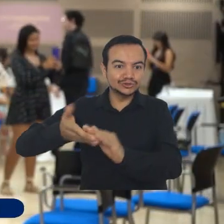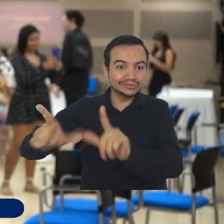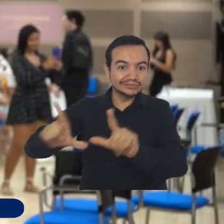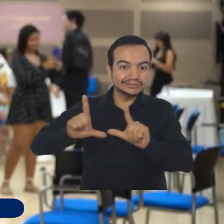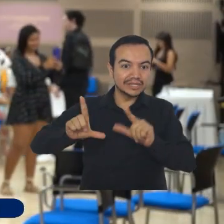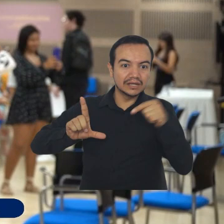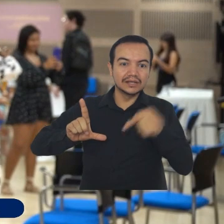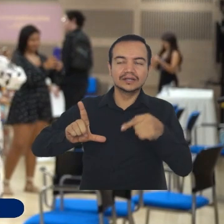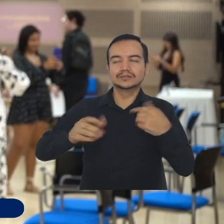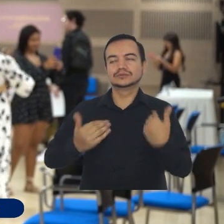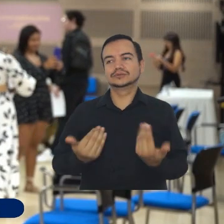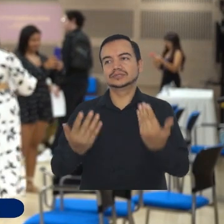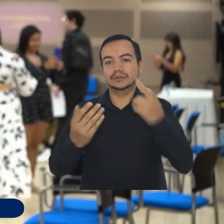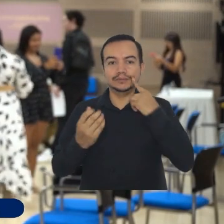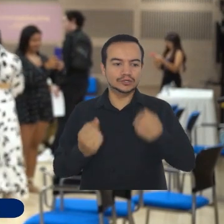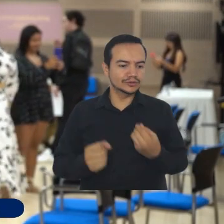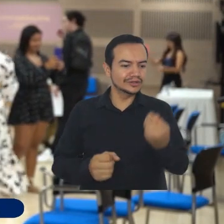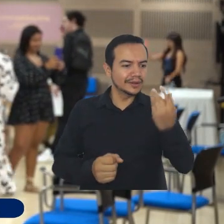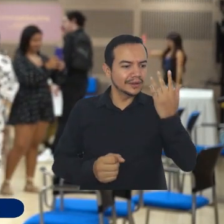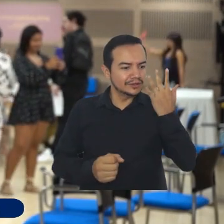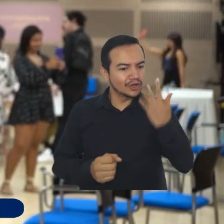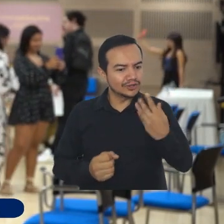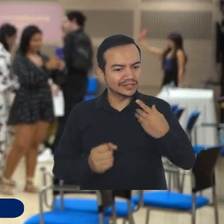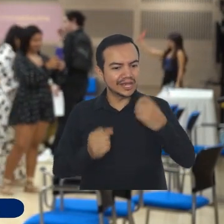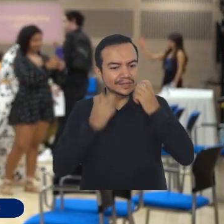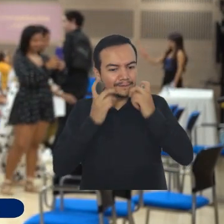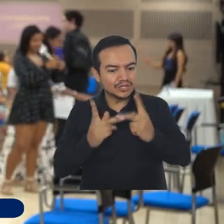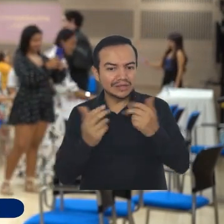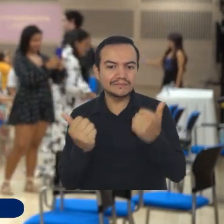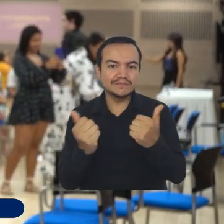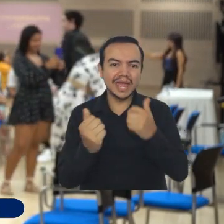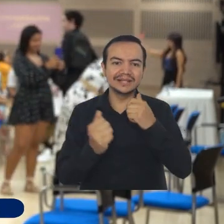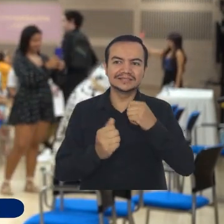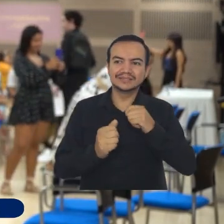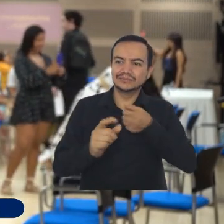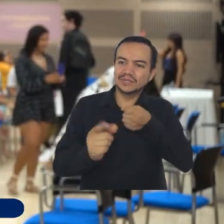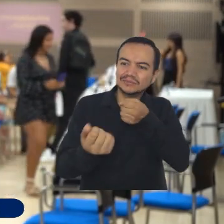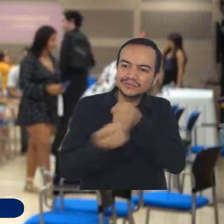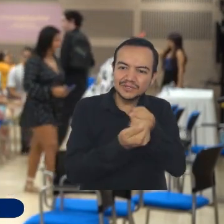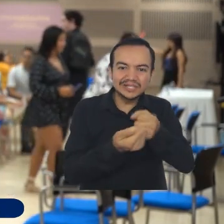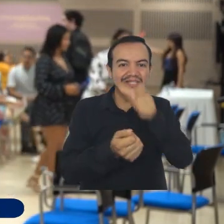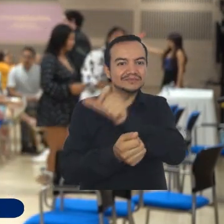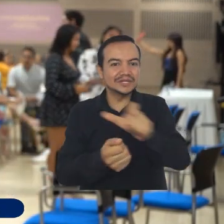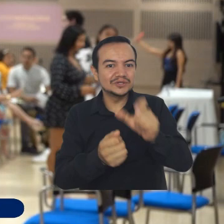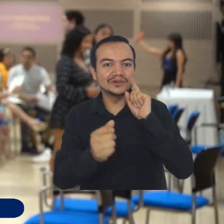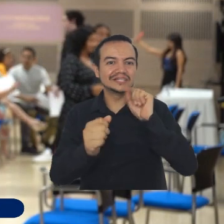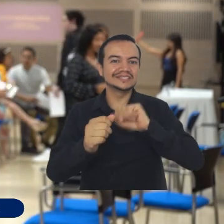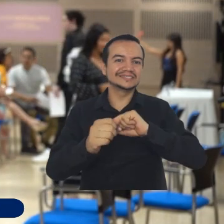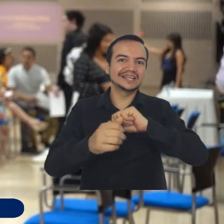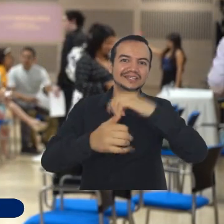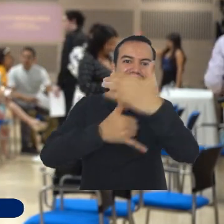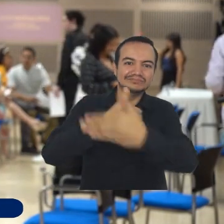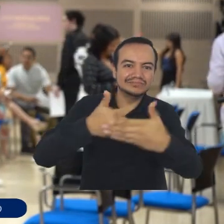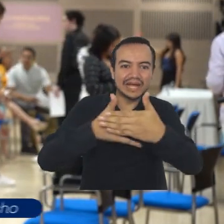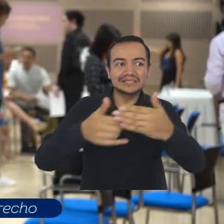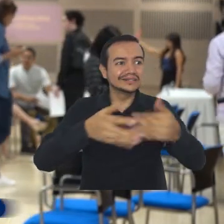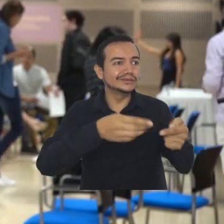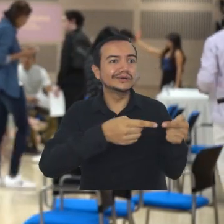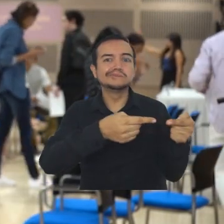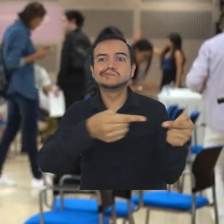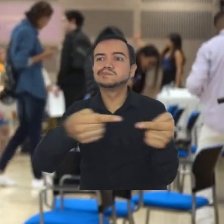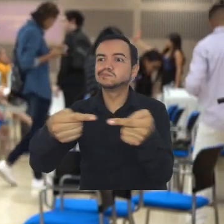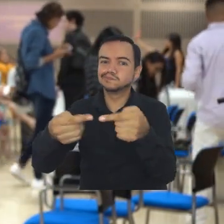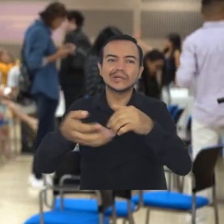manera ser cada vez mejores personas y contribuir a la sociedad colombiana a manejar toda esta clase de violencia que se